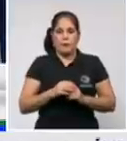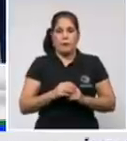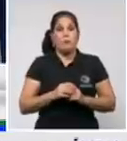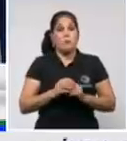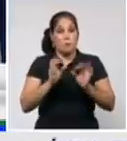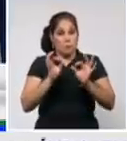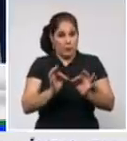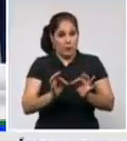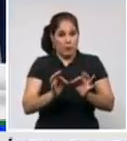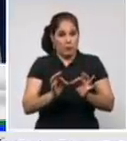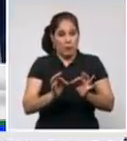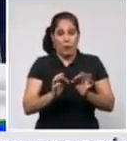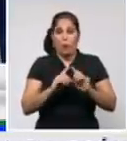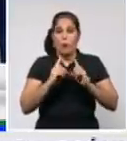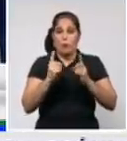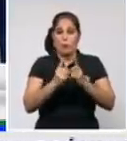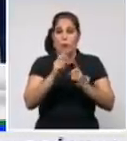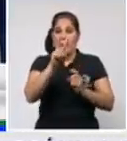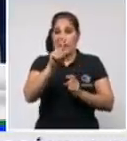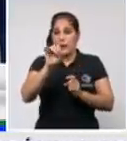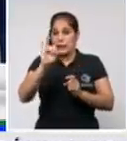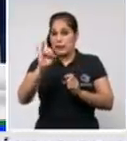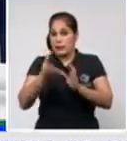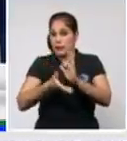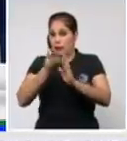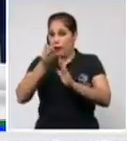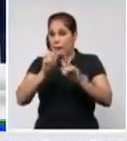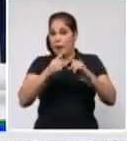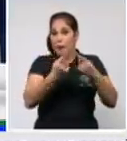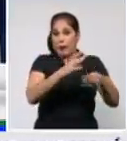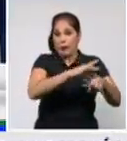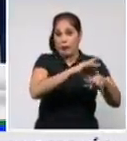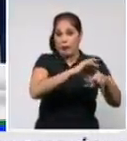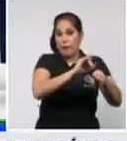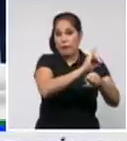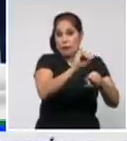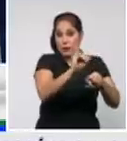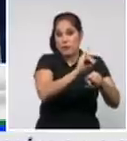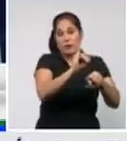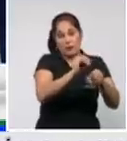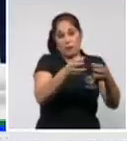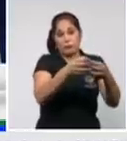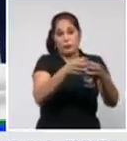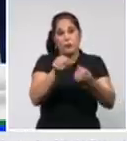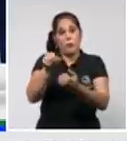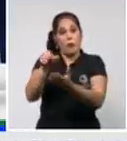estas 27 altas se acumulan